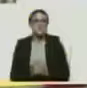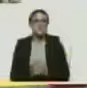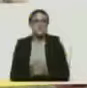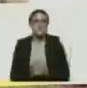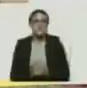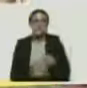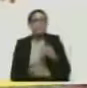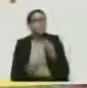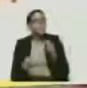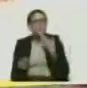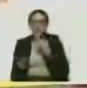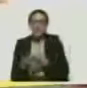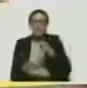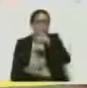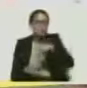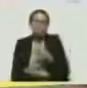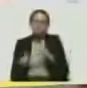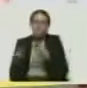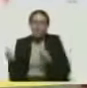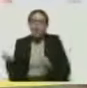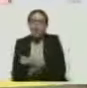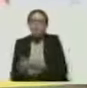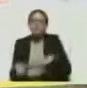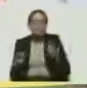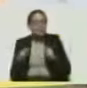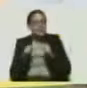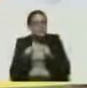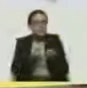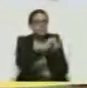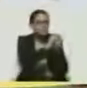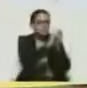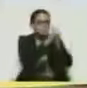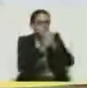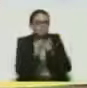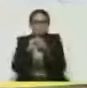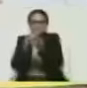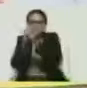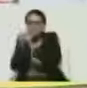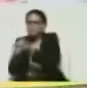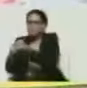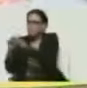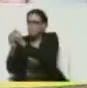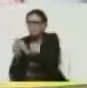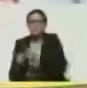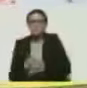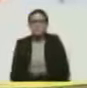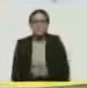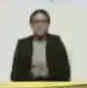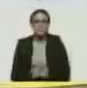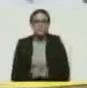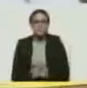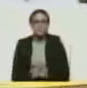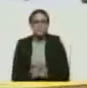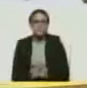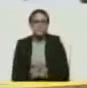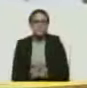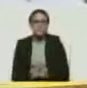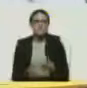todo el apoyo para que cambiemos todo lo que hay que cambiar. Le doy las gracias a Gui